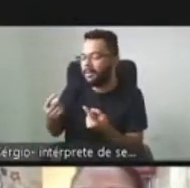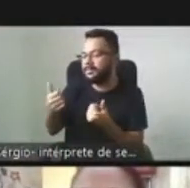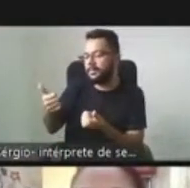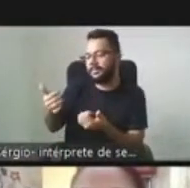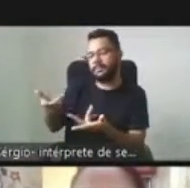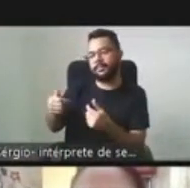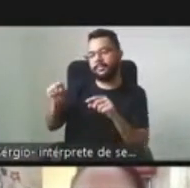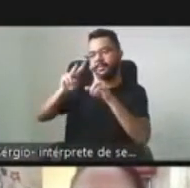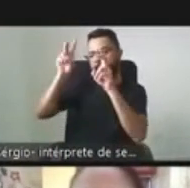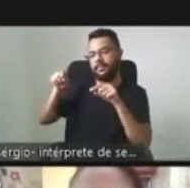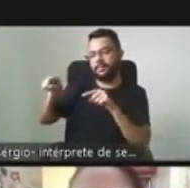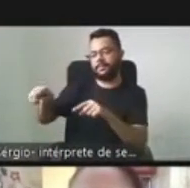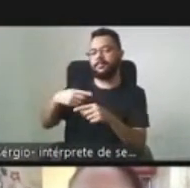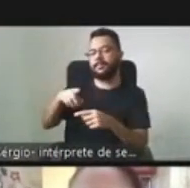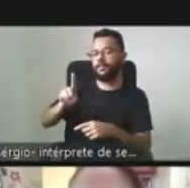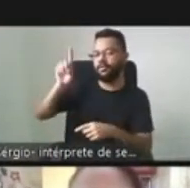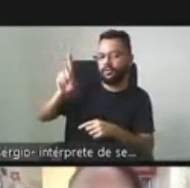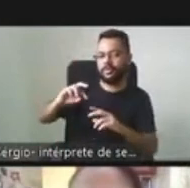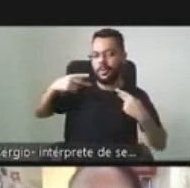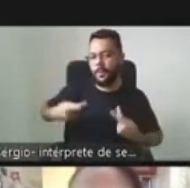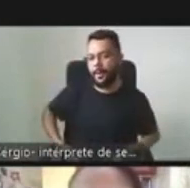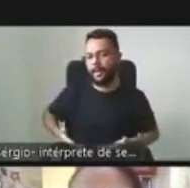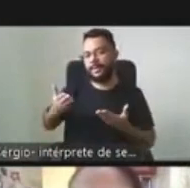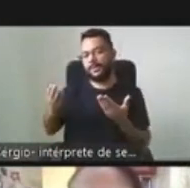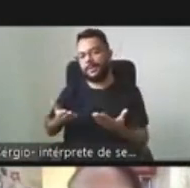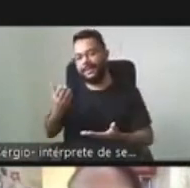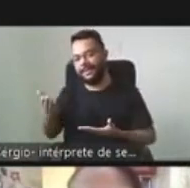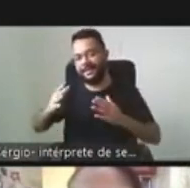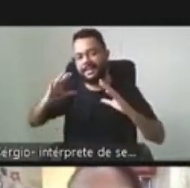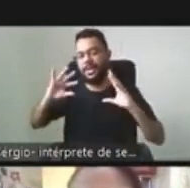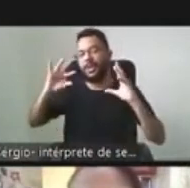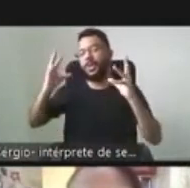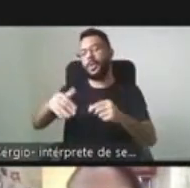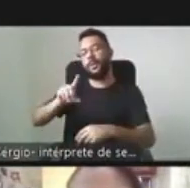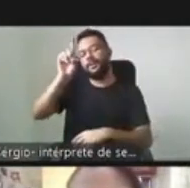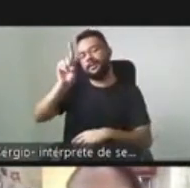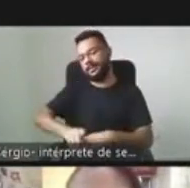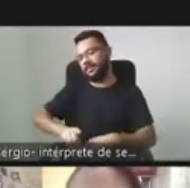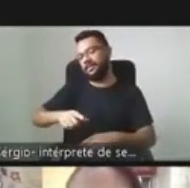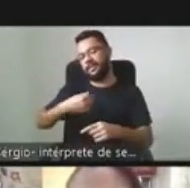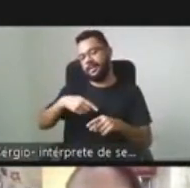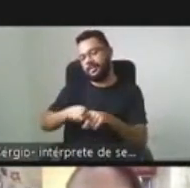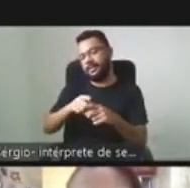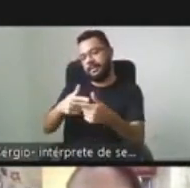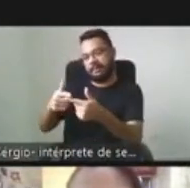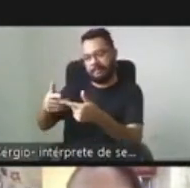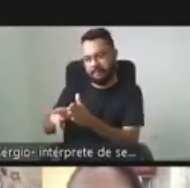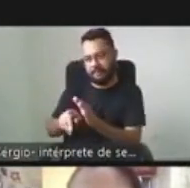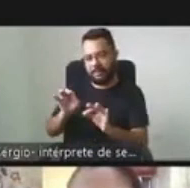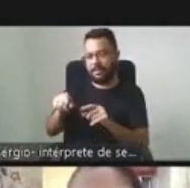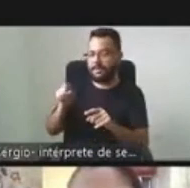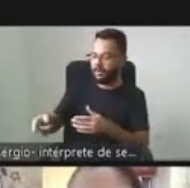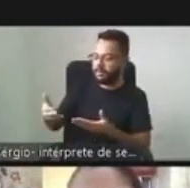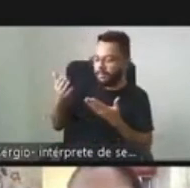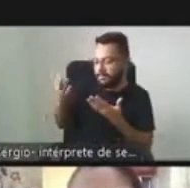a este tema de derechos humanos y toda la discapacidad y los problemas de EPOF. Así que muchísimas